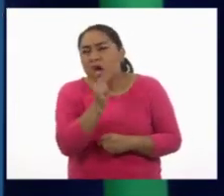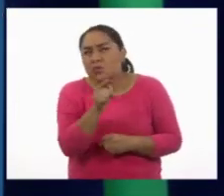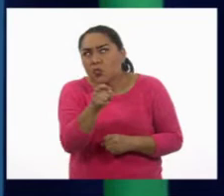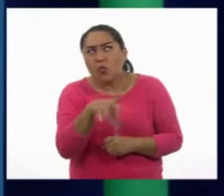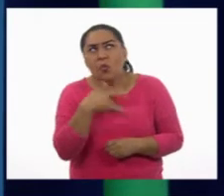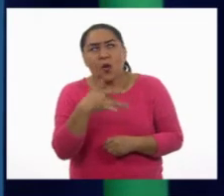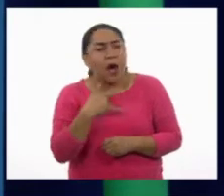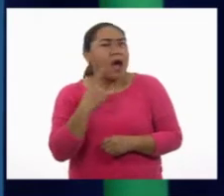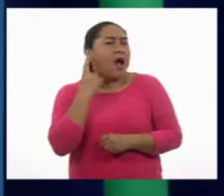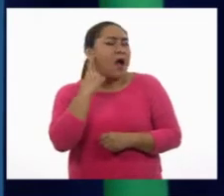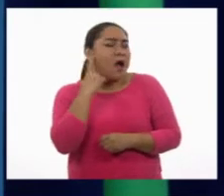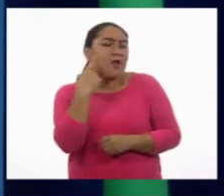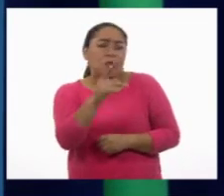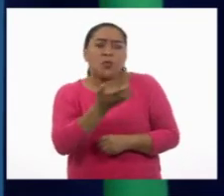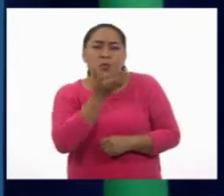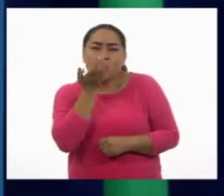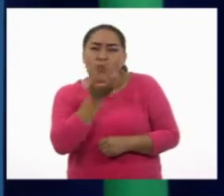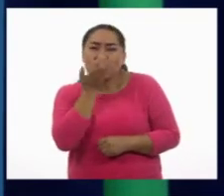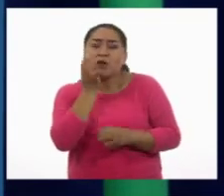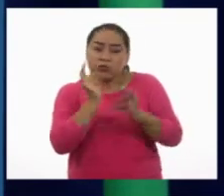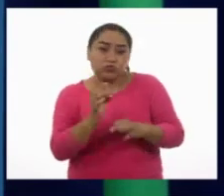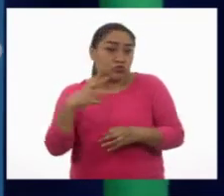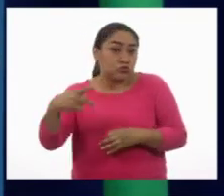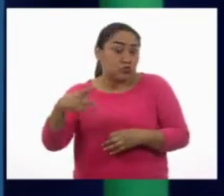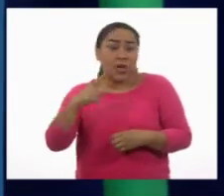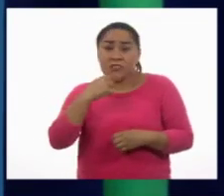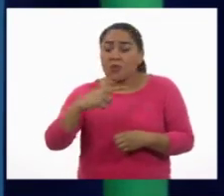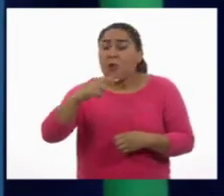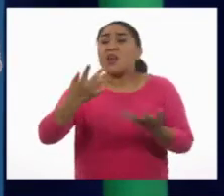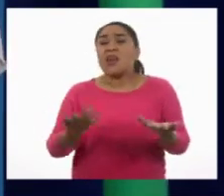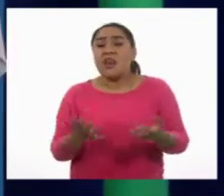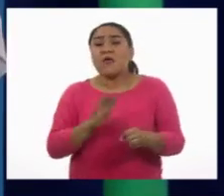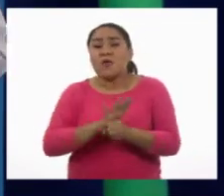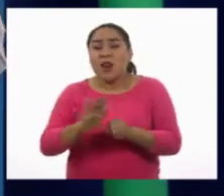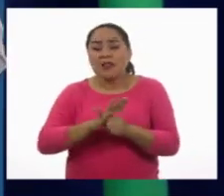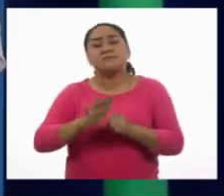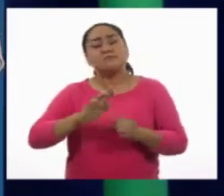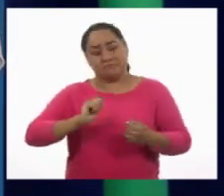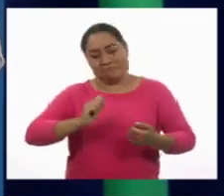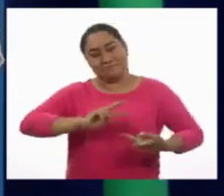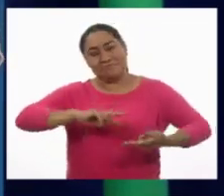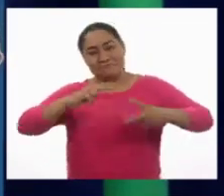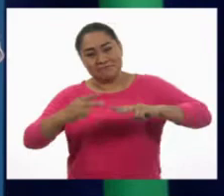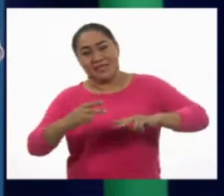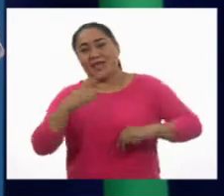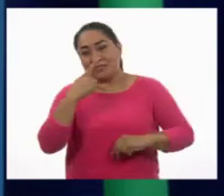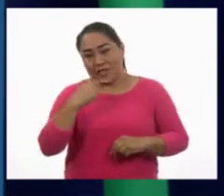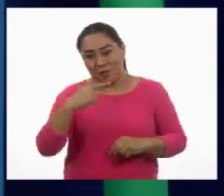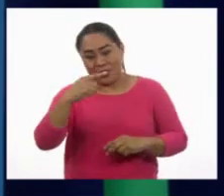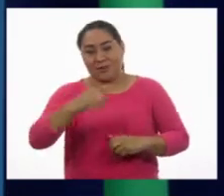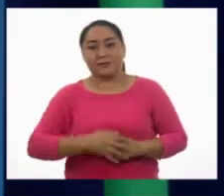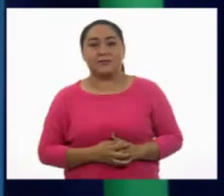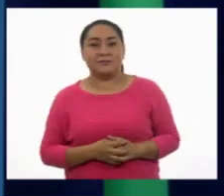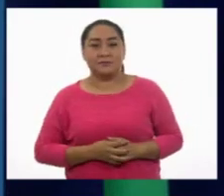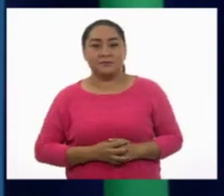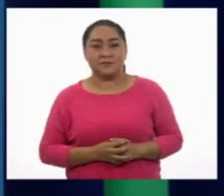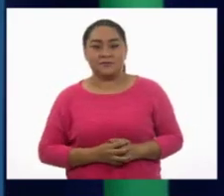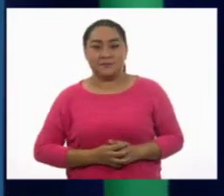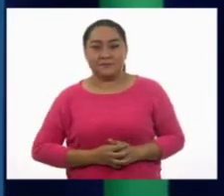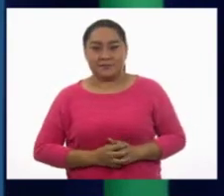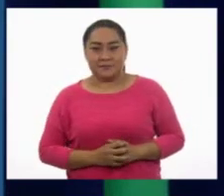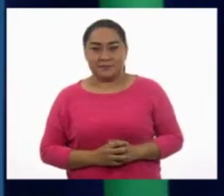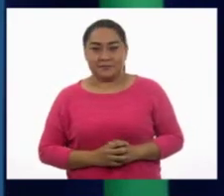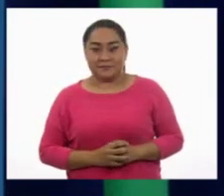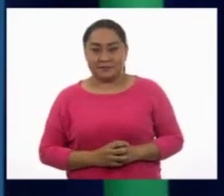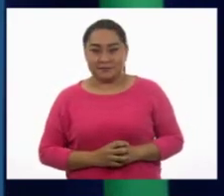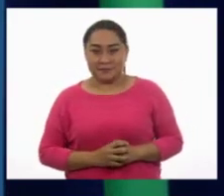y usas que provienen de náhuatl? Lenuxe, lastole, tixinmate, guantelasquilúa, capamolasto,